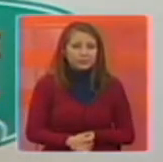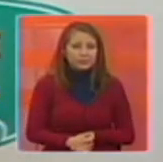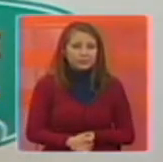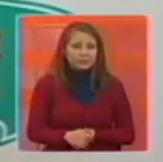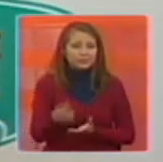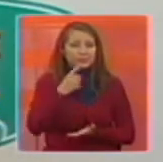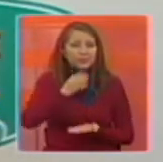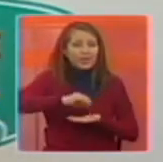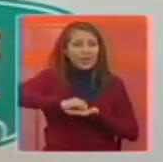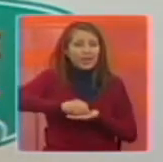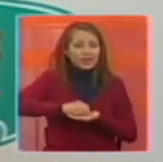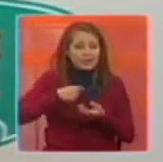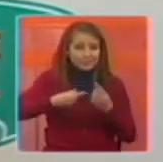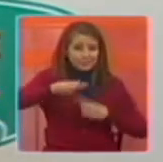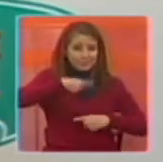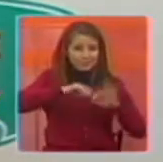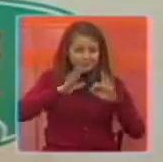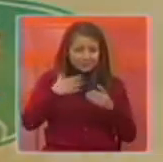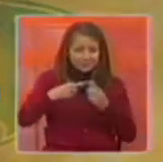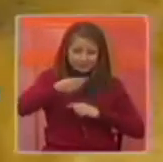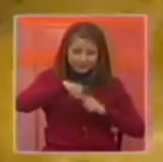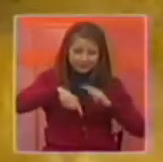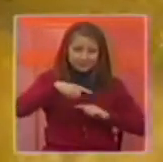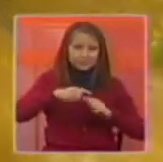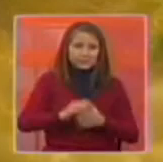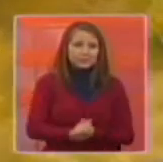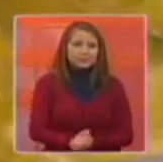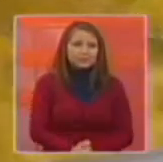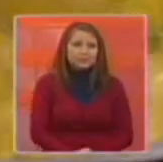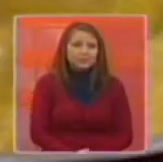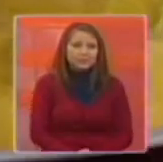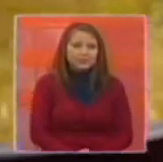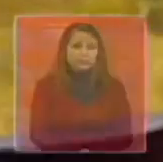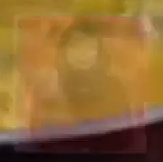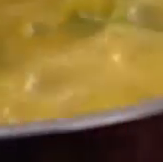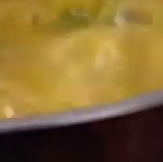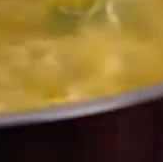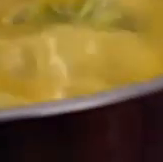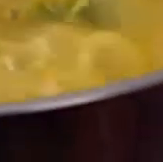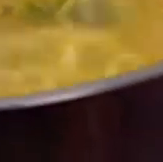el ajito, vamos a irnos a una pausita y volvemos.